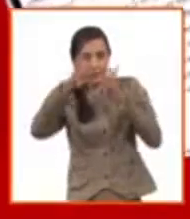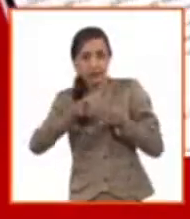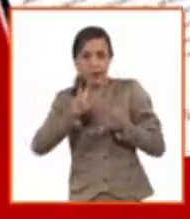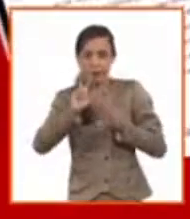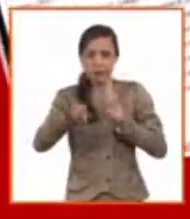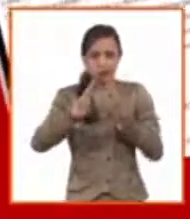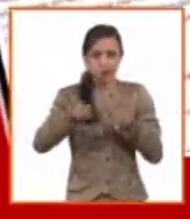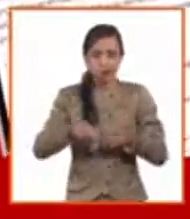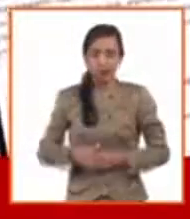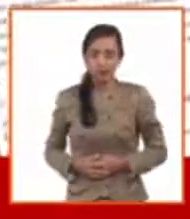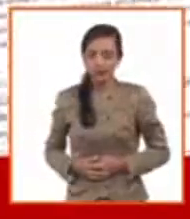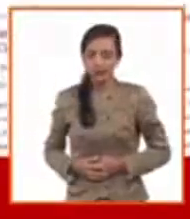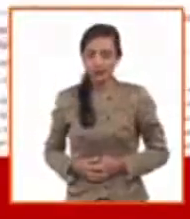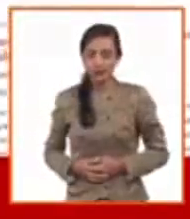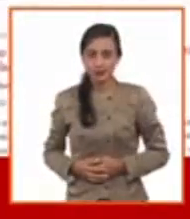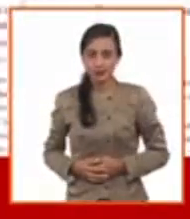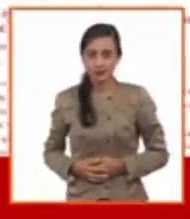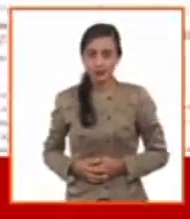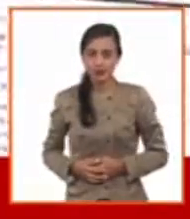digital